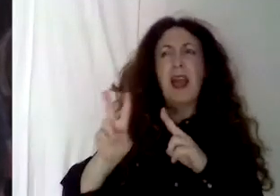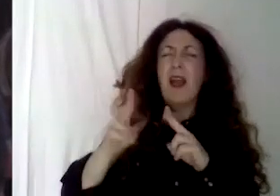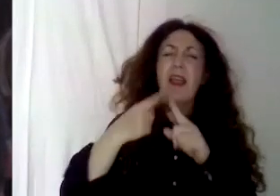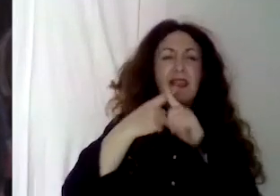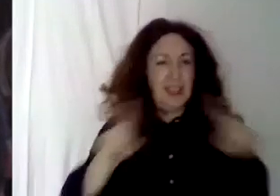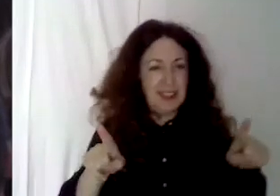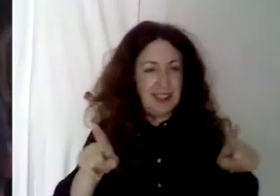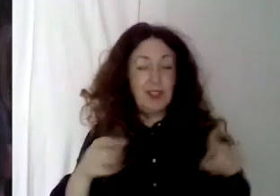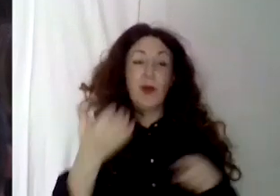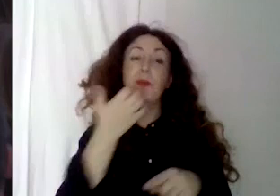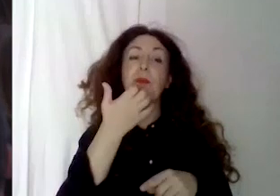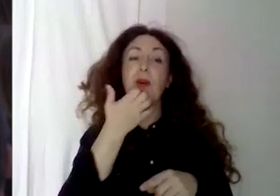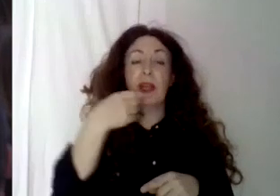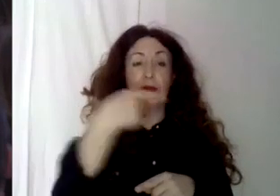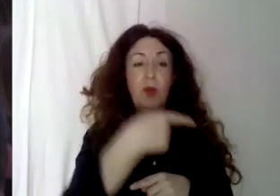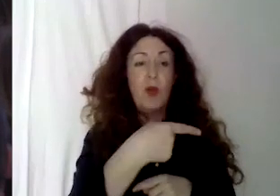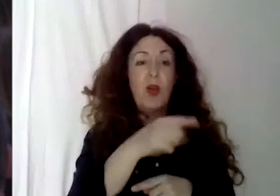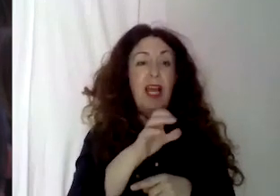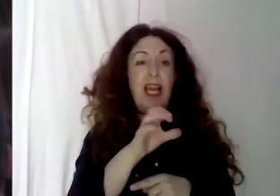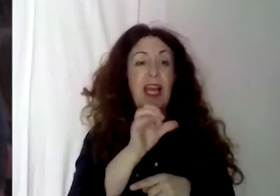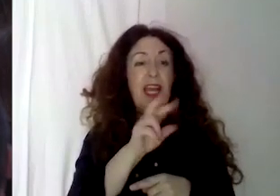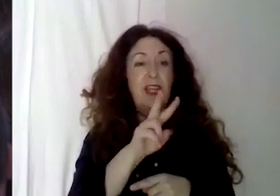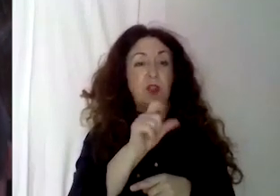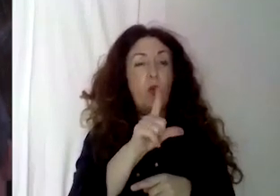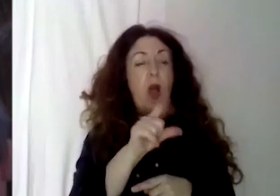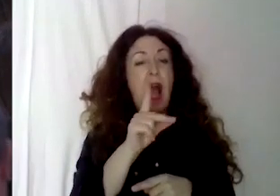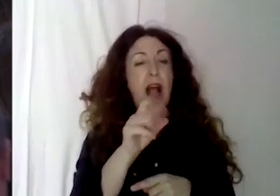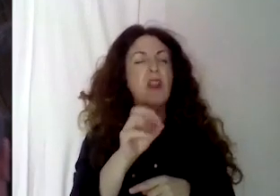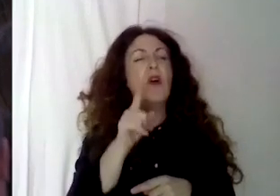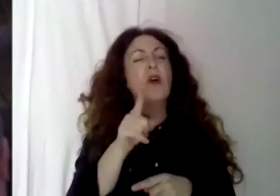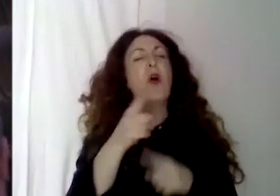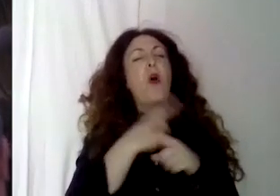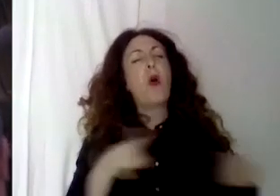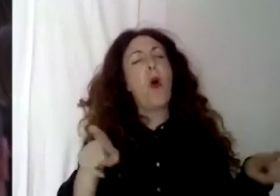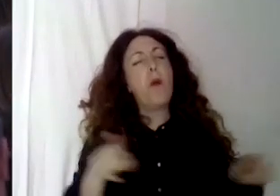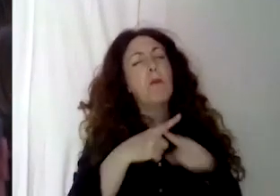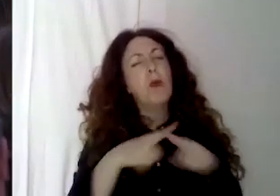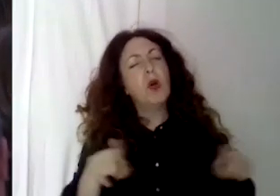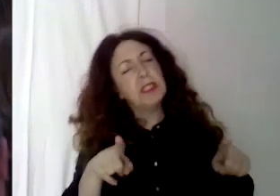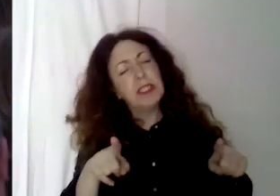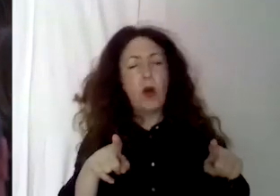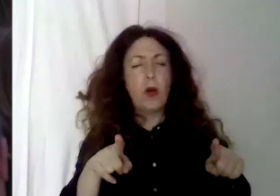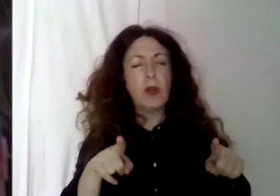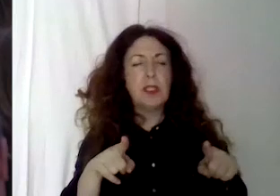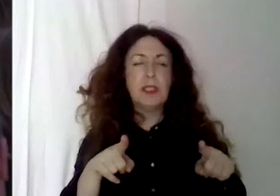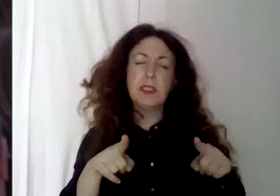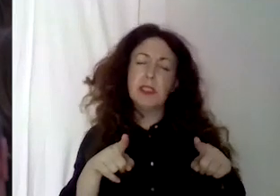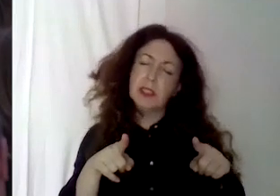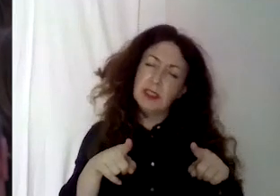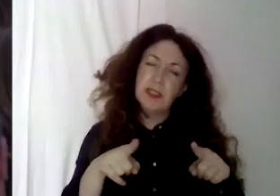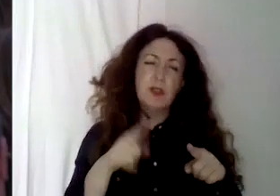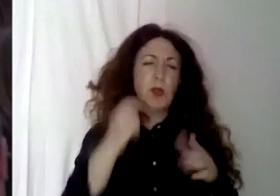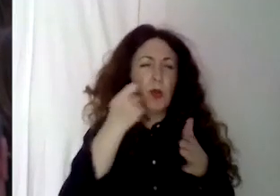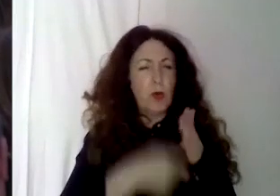Es un compositor, en el fondo, cruel. Es un